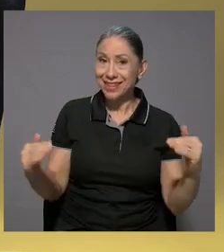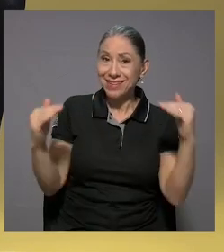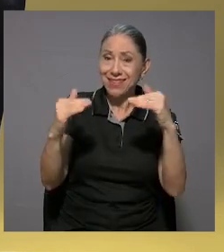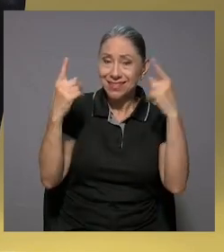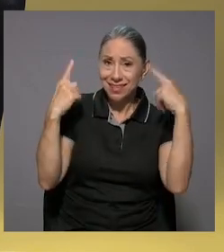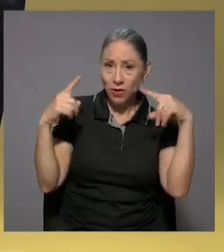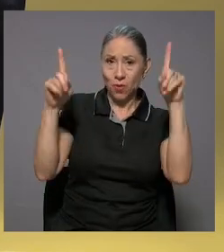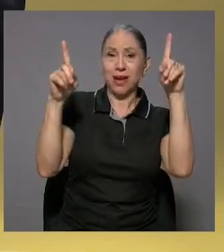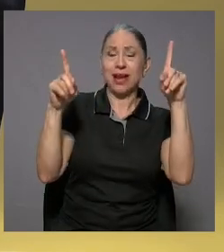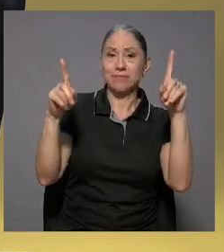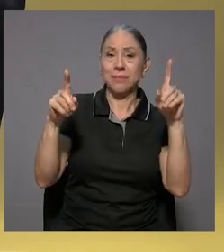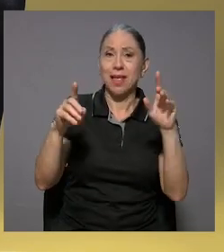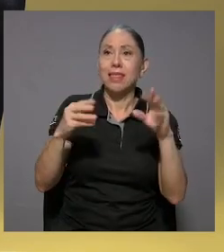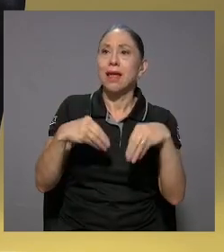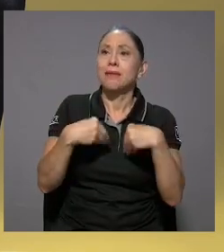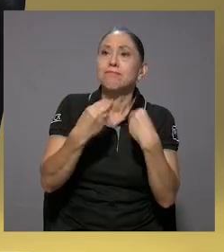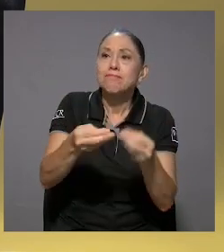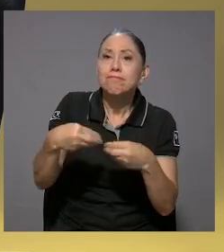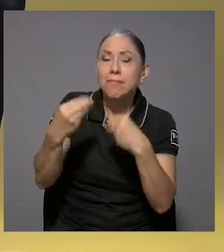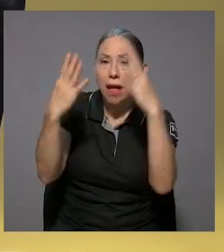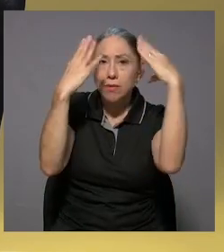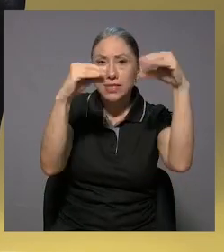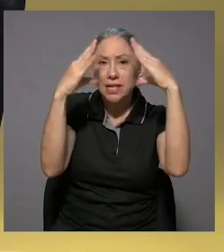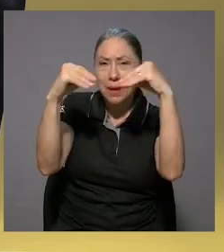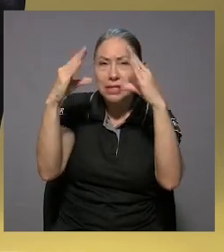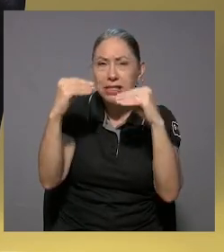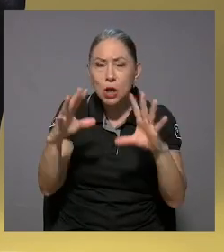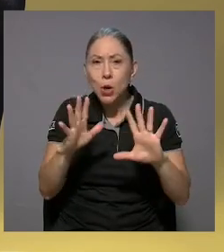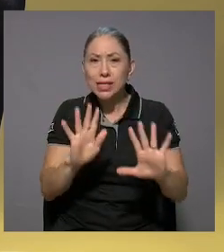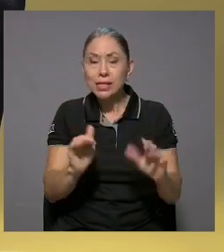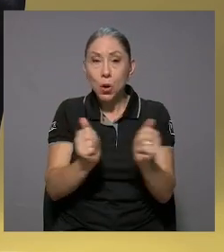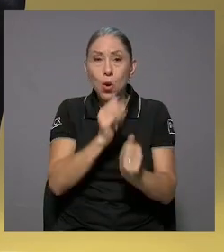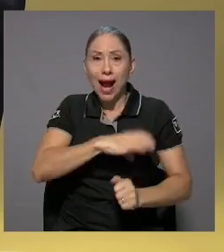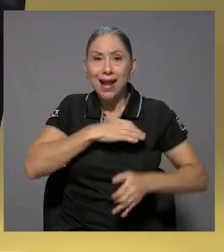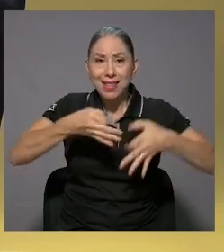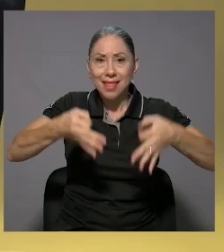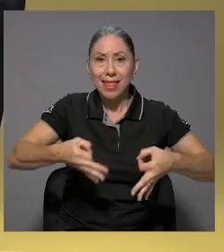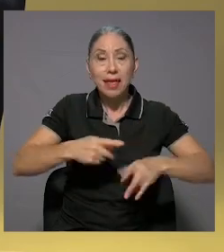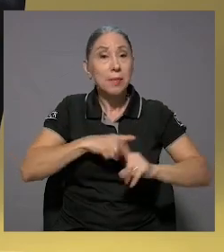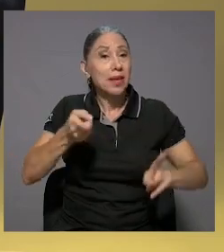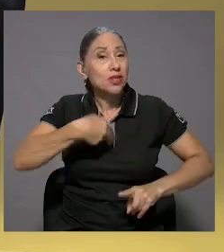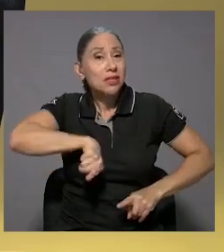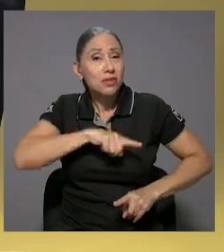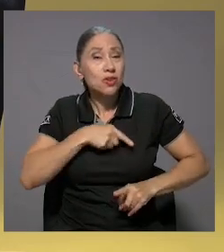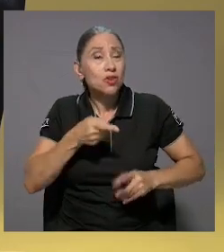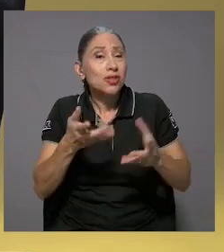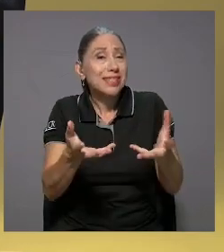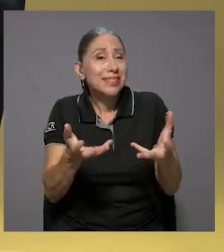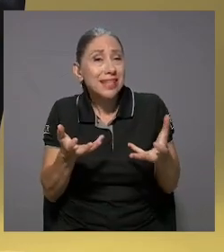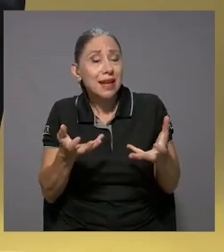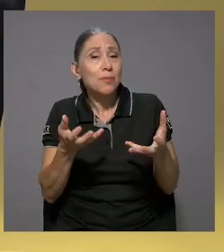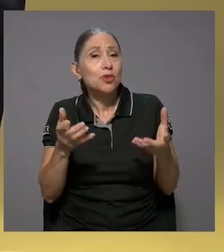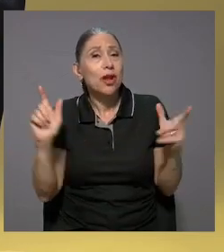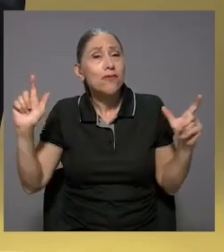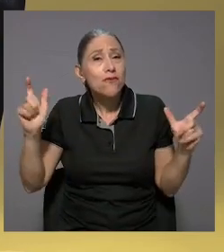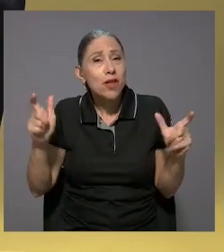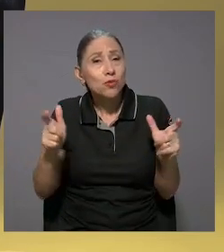el nivel al que se logran dar estimaciones con cierta calidad, ¿verdad? Pero si nosotros quisiéramos reducir, por ejemplo, la